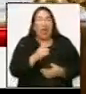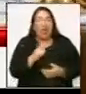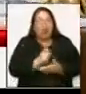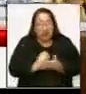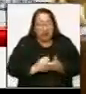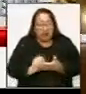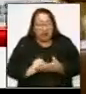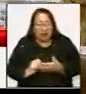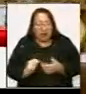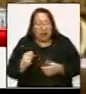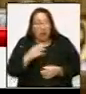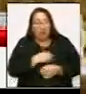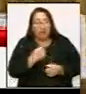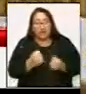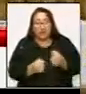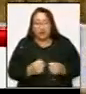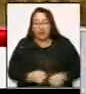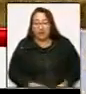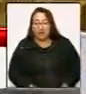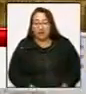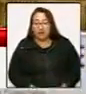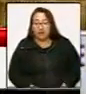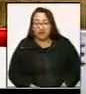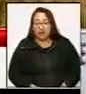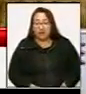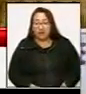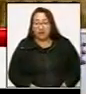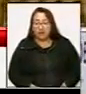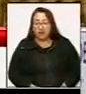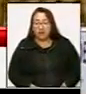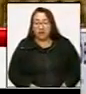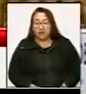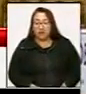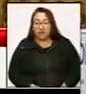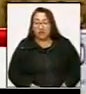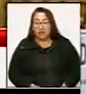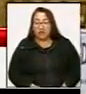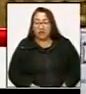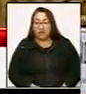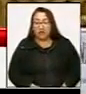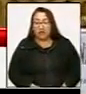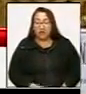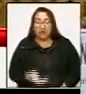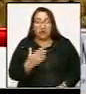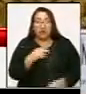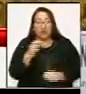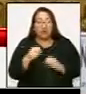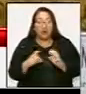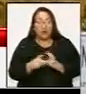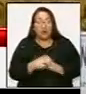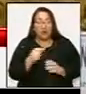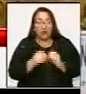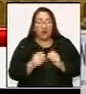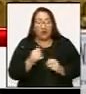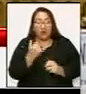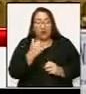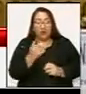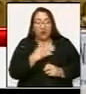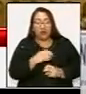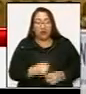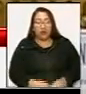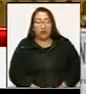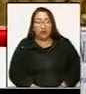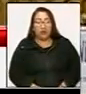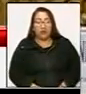firma un acta de Ministerio de Transportes y rápidamente vienen acá a pedir un proyecto de ley para corregir un entuerto que ellos han